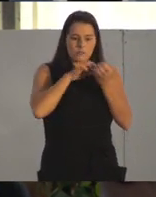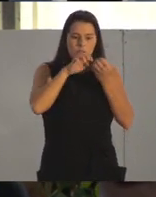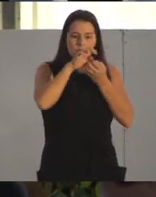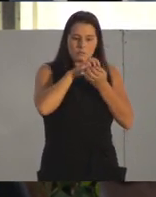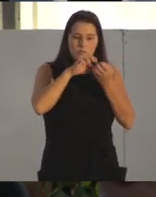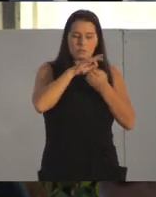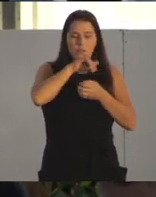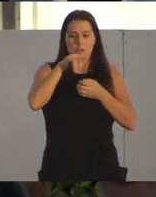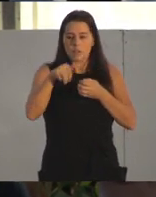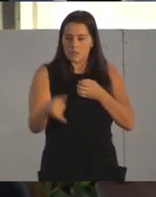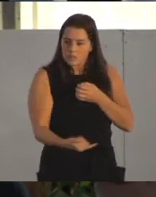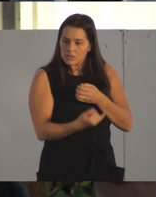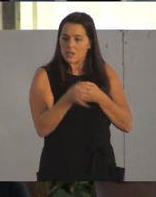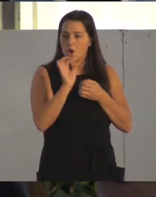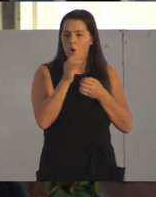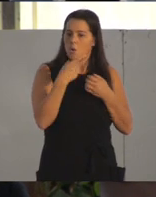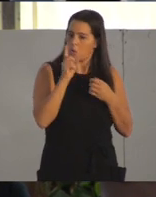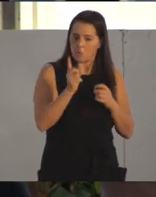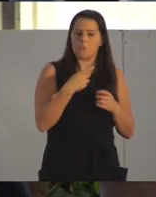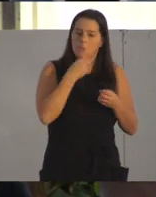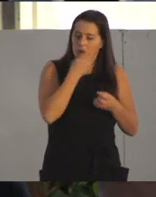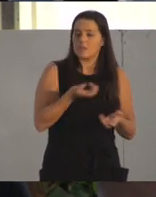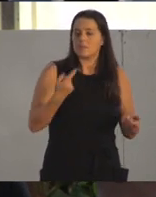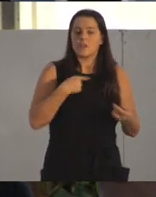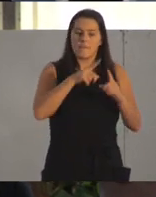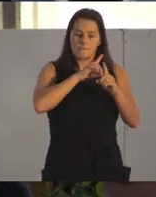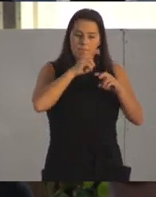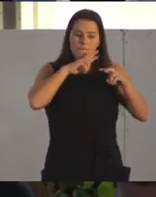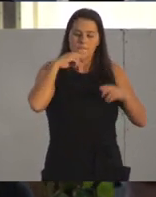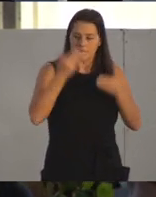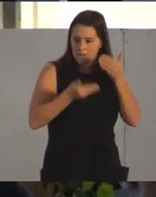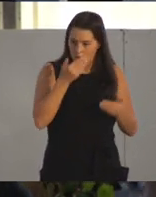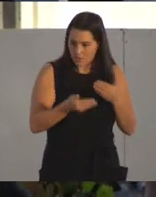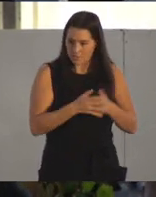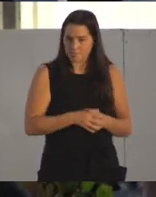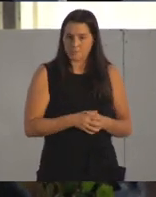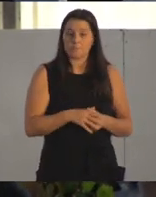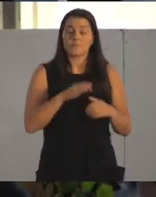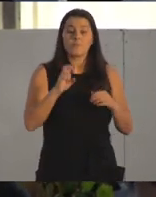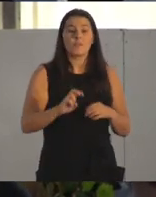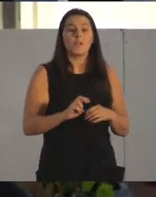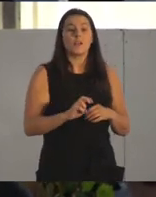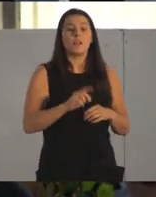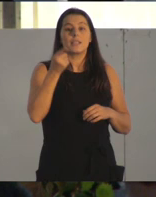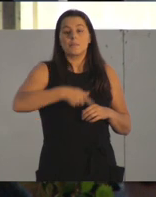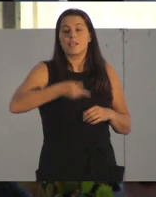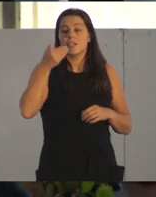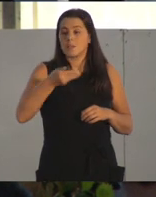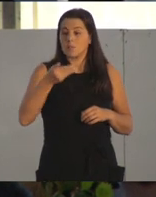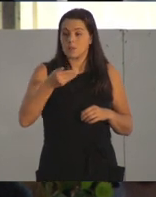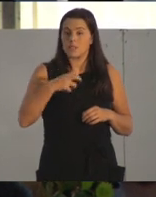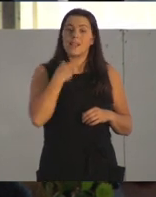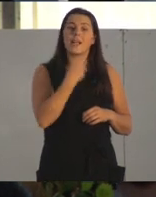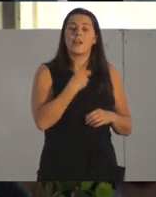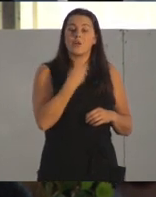de comer uno de estos platos sólidos. Vale, algo muy importante para todas las logopedas de Aspace Navarra